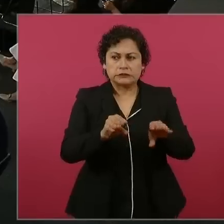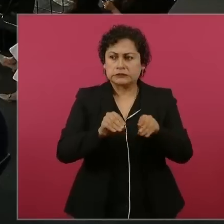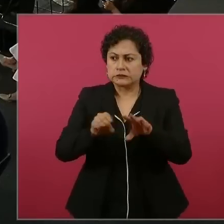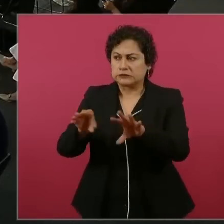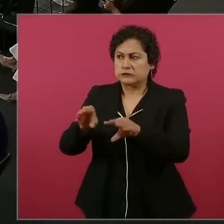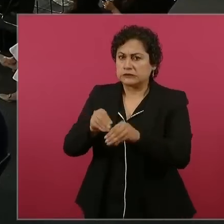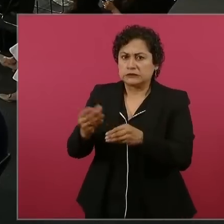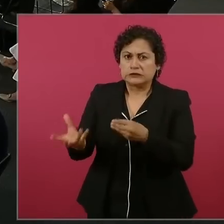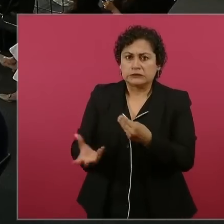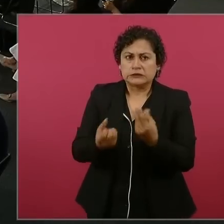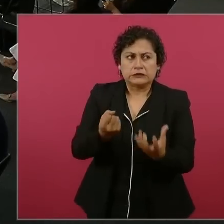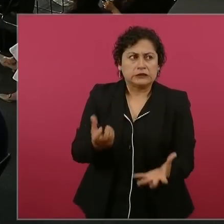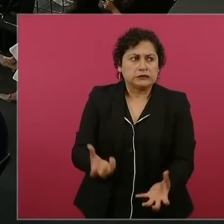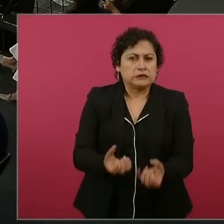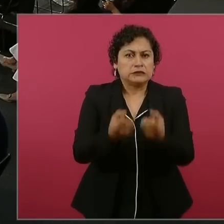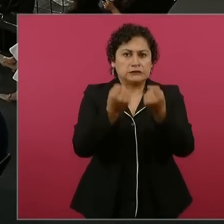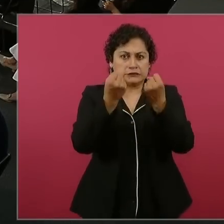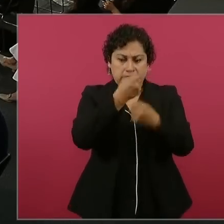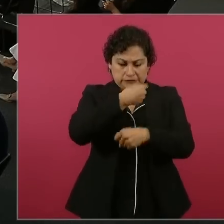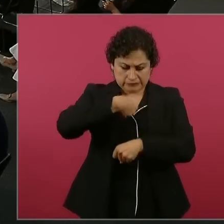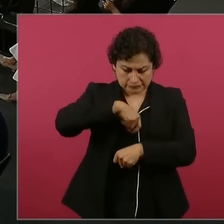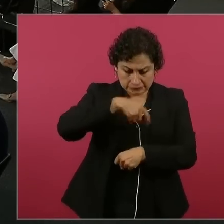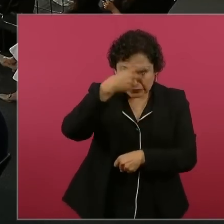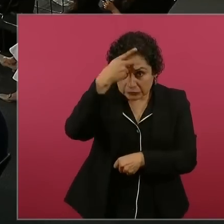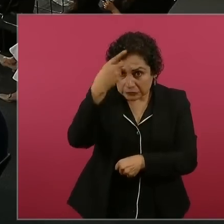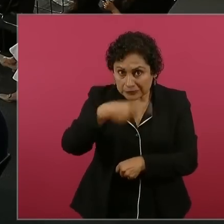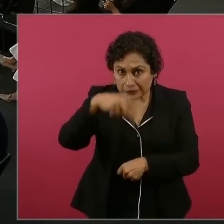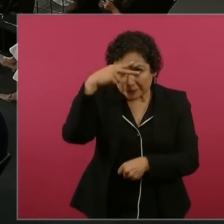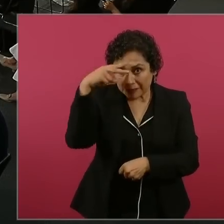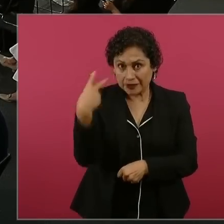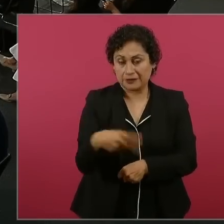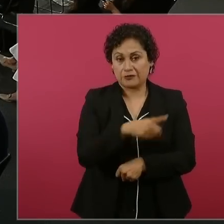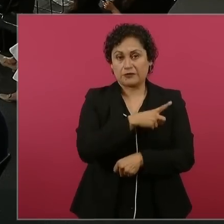En el caso de la industria